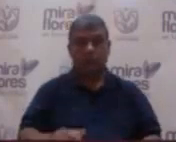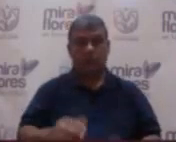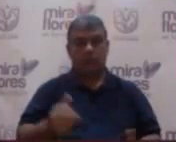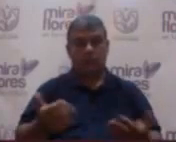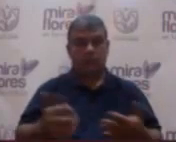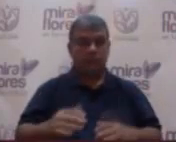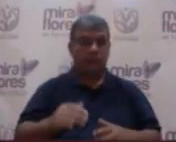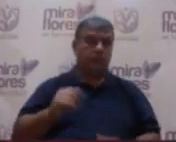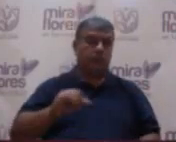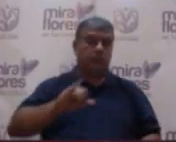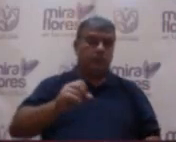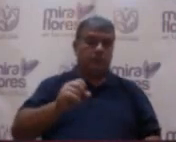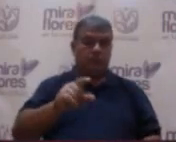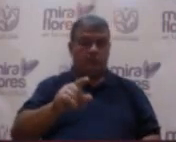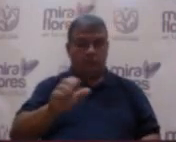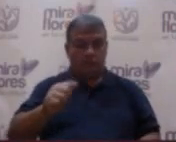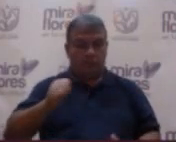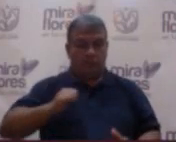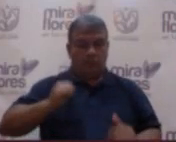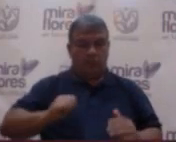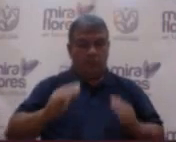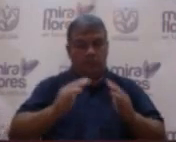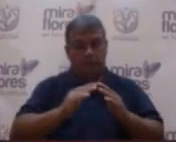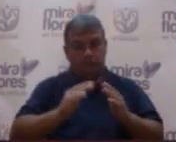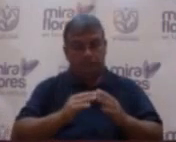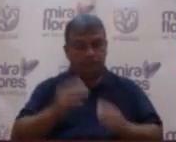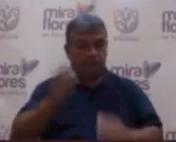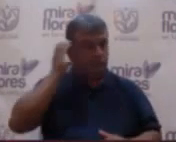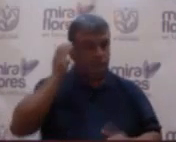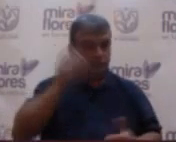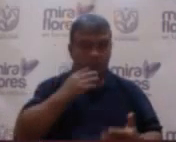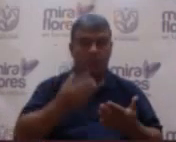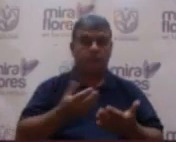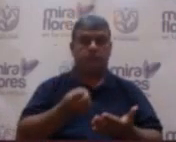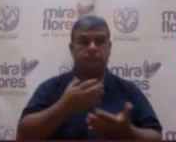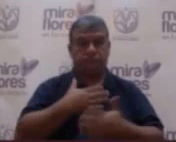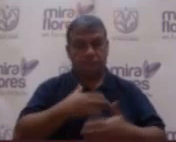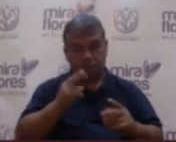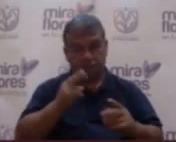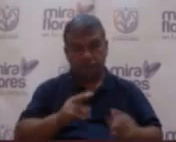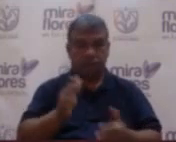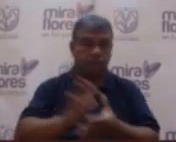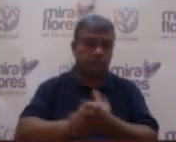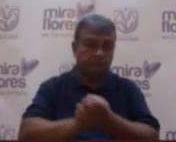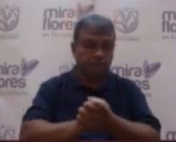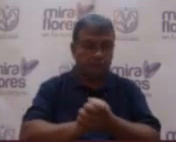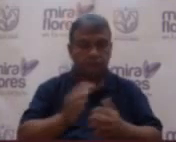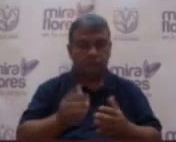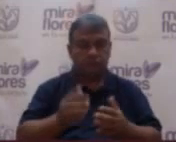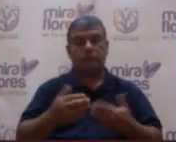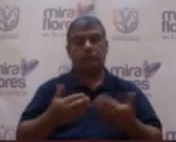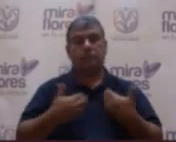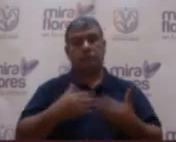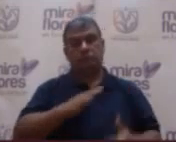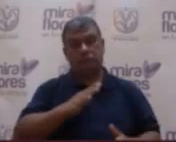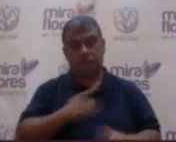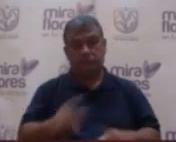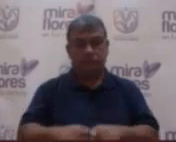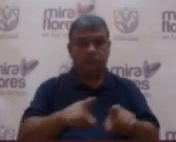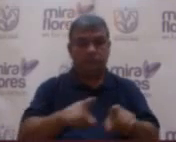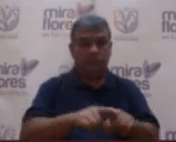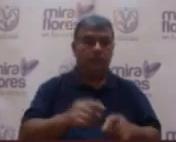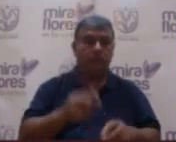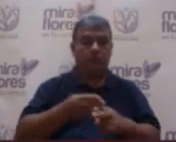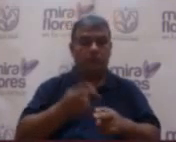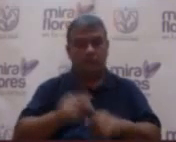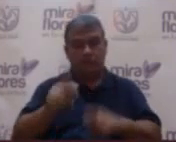Señor Jorge Muñoz Wells, alcalde de la Municipalidad de Miraflores. Es grato dirigirme a usted para saludarlo y cordialmente y a la vez en nombre